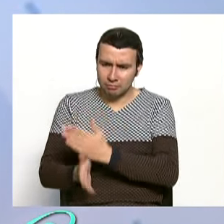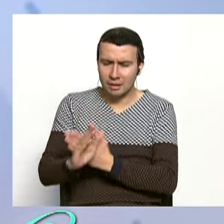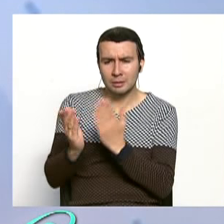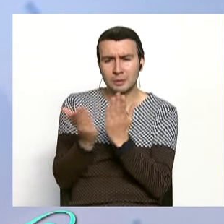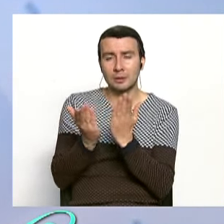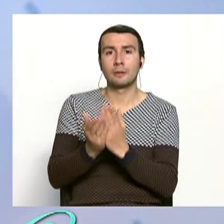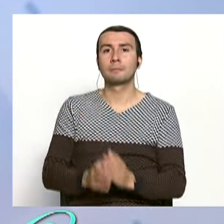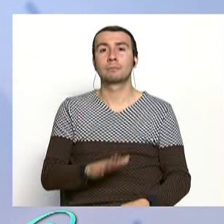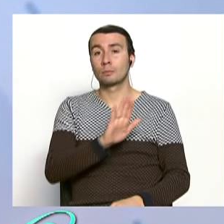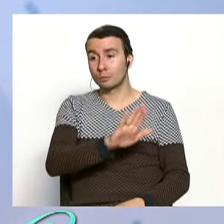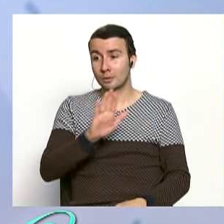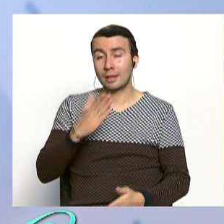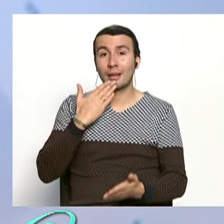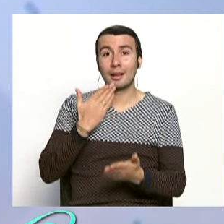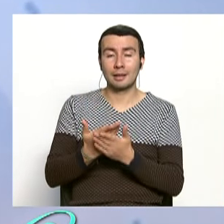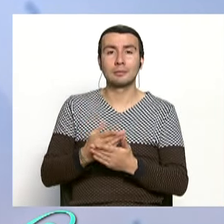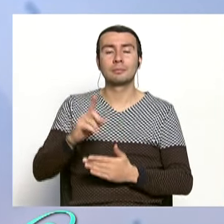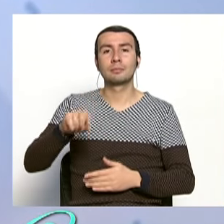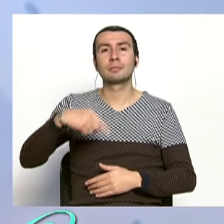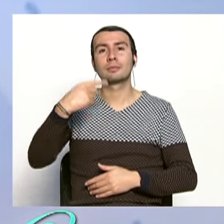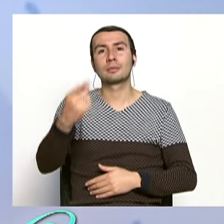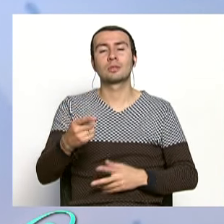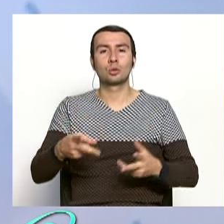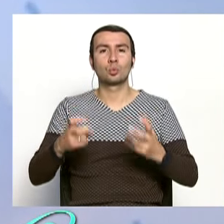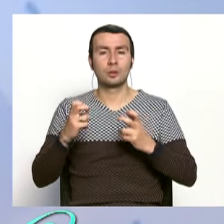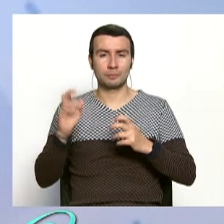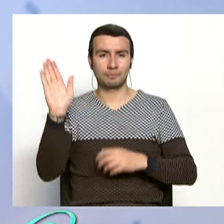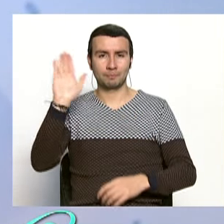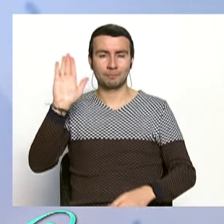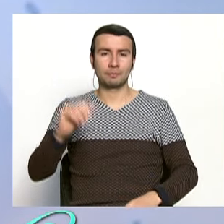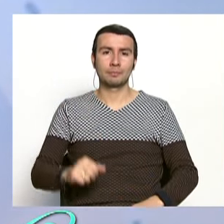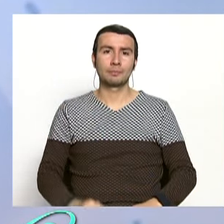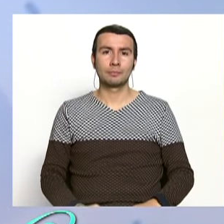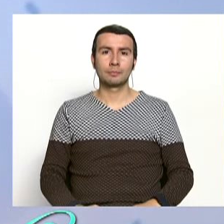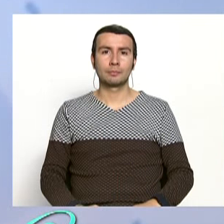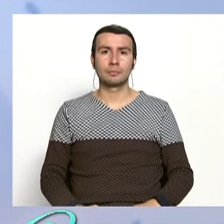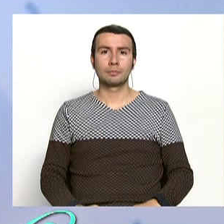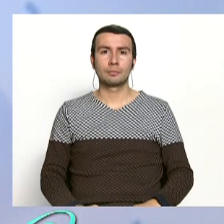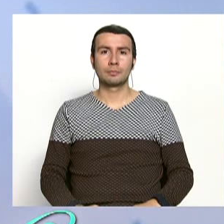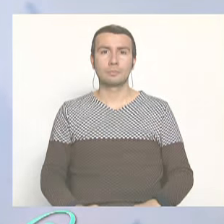todos ustedes Muchas gracias y los esperamos en una nueva edición de conexión vital